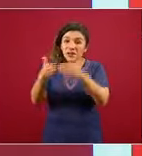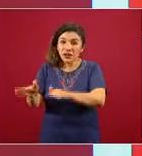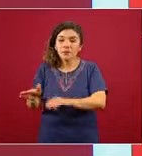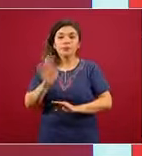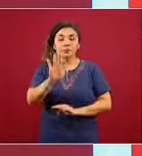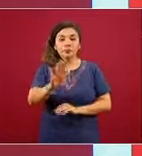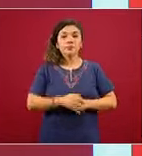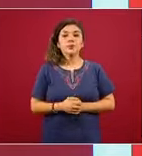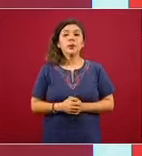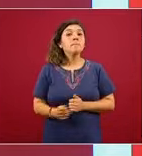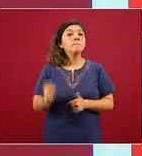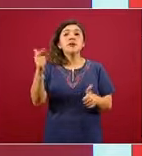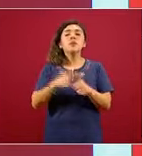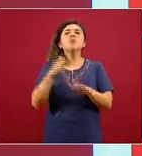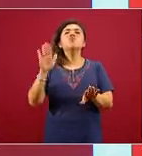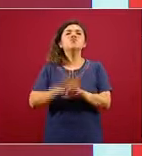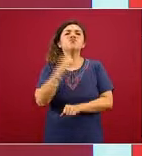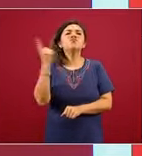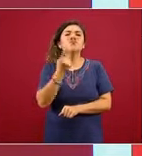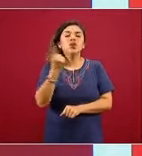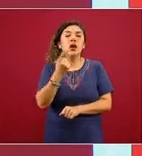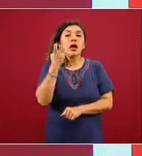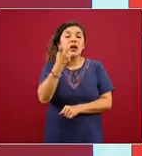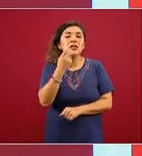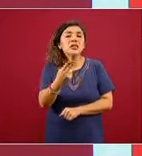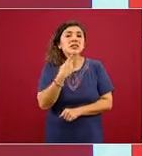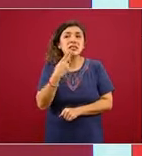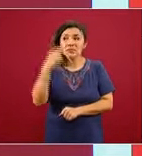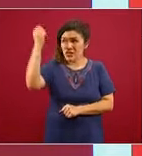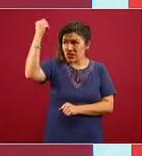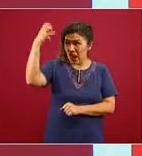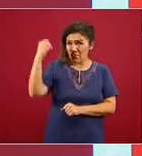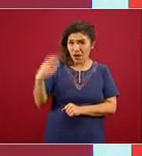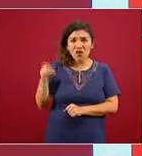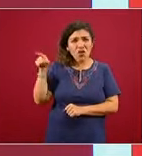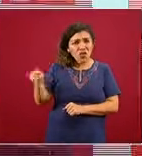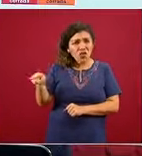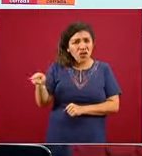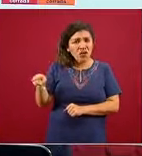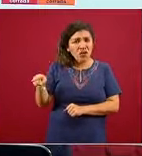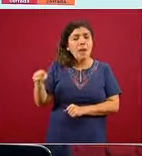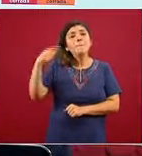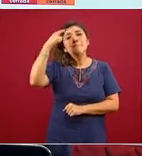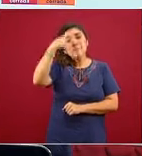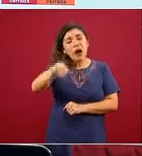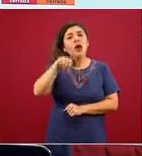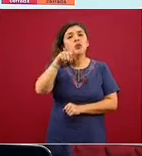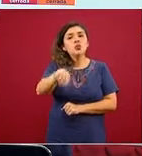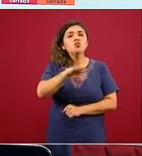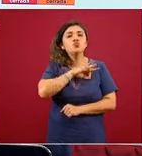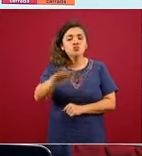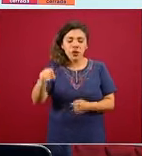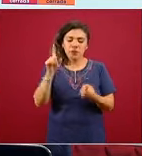niveles, sobre todo porque precisamente el objetivo del semáforo de riesgo COVID es poder,